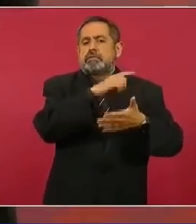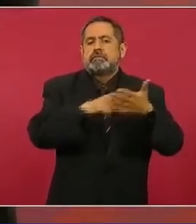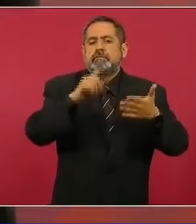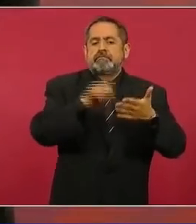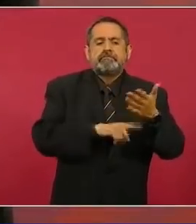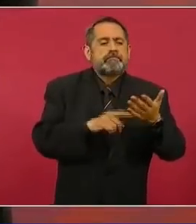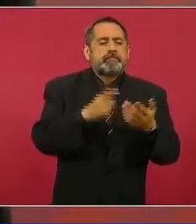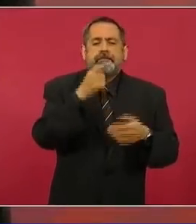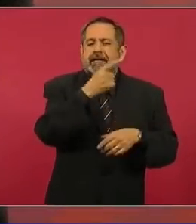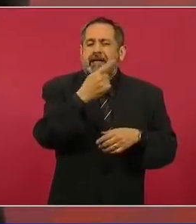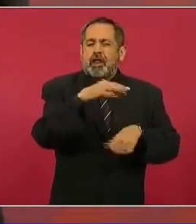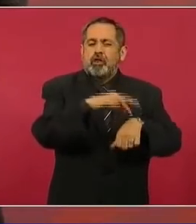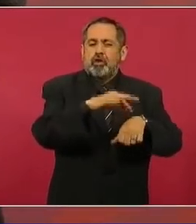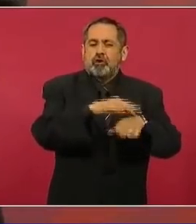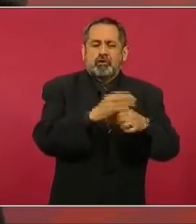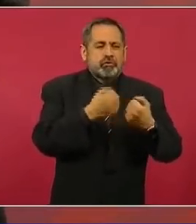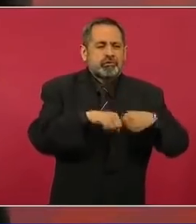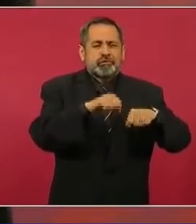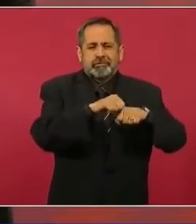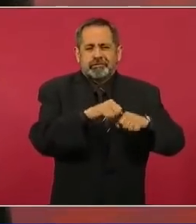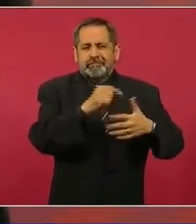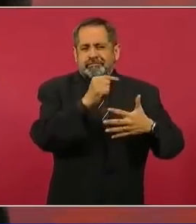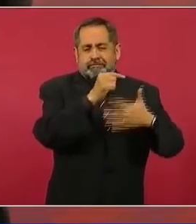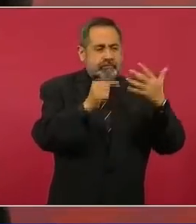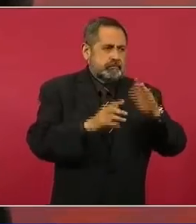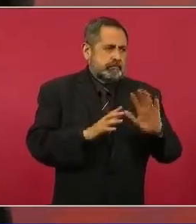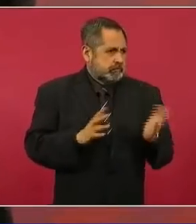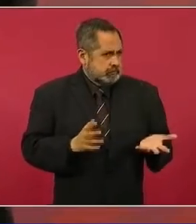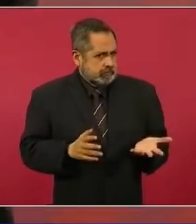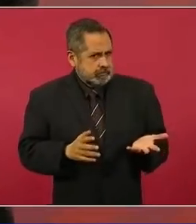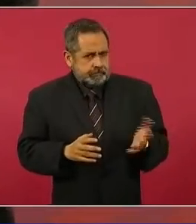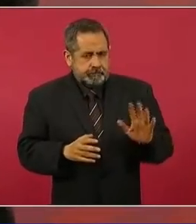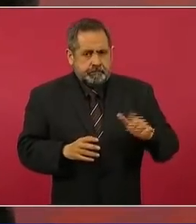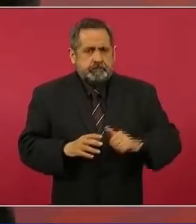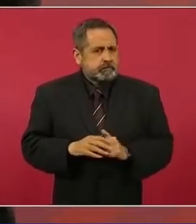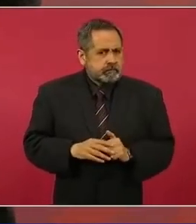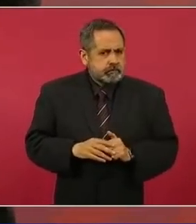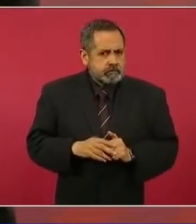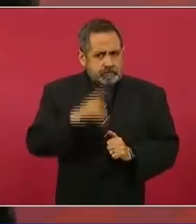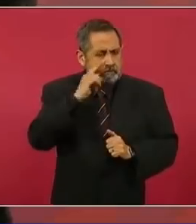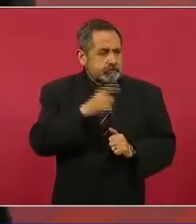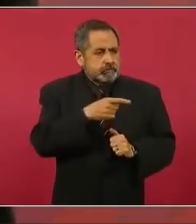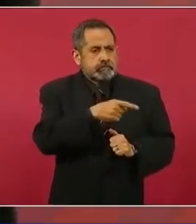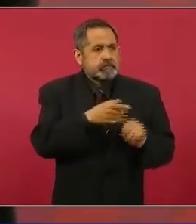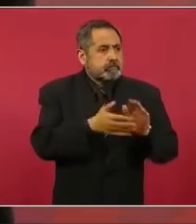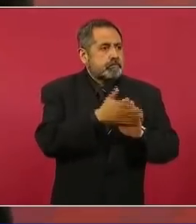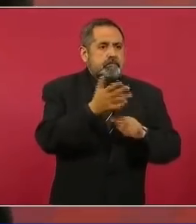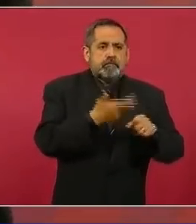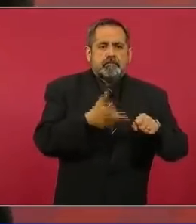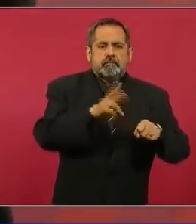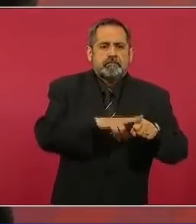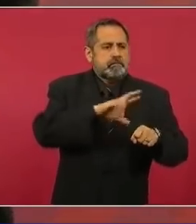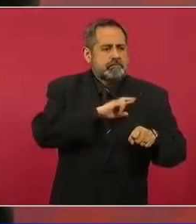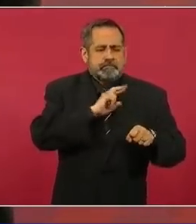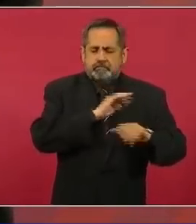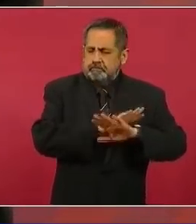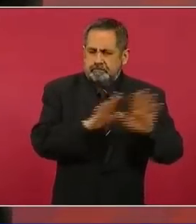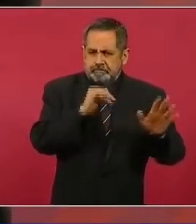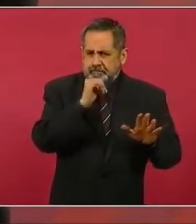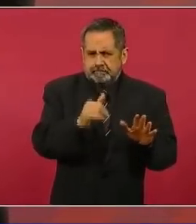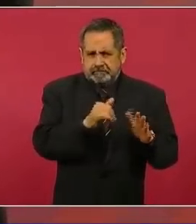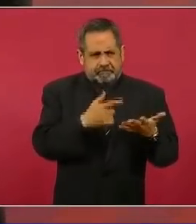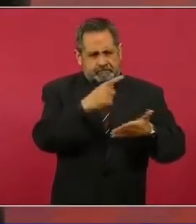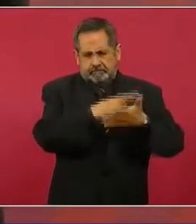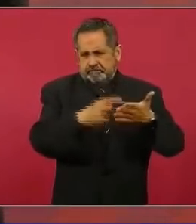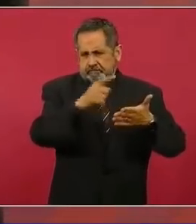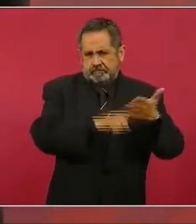los seguros de separación o de gasto, y el de gastos médicos mayores, y el de separación individualizado.